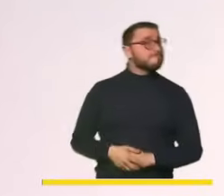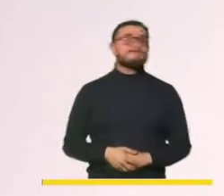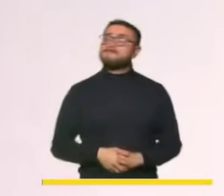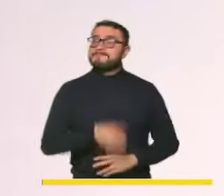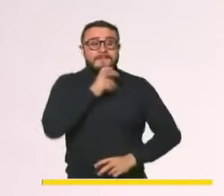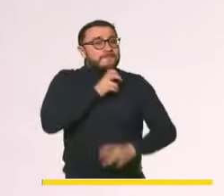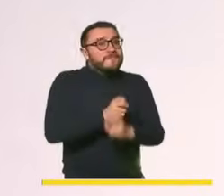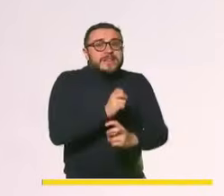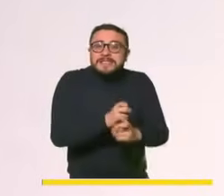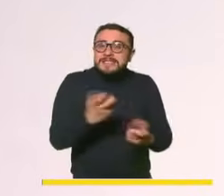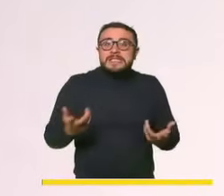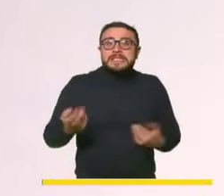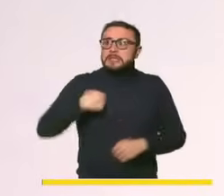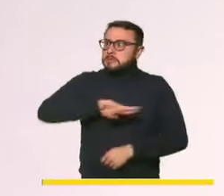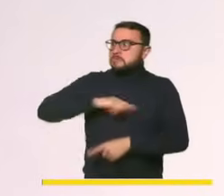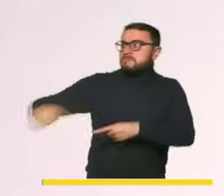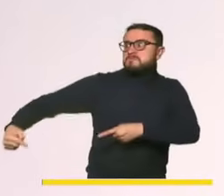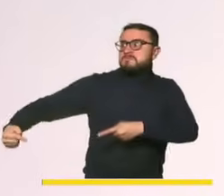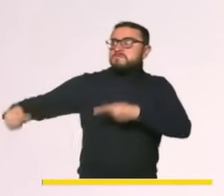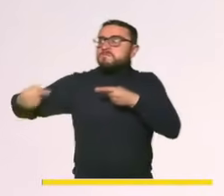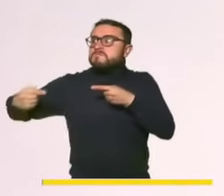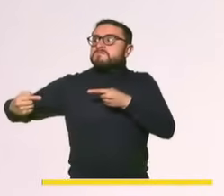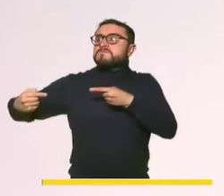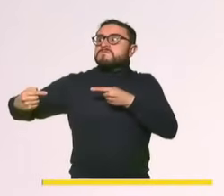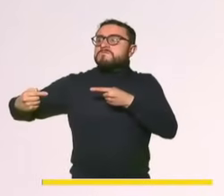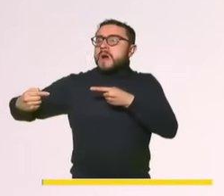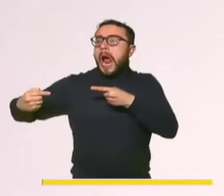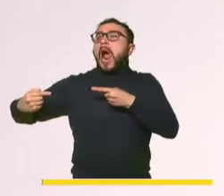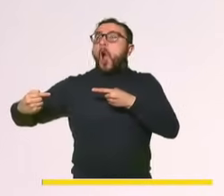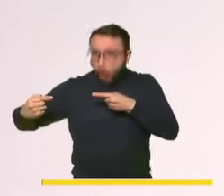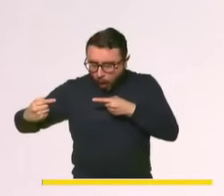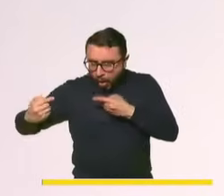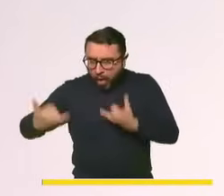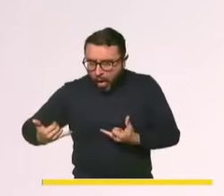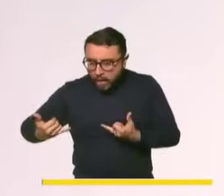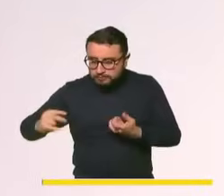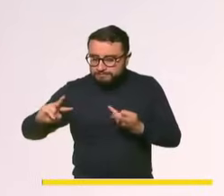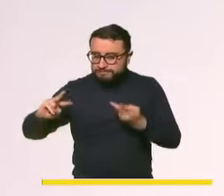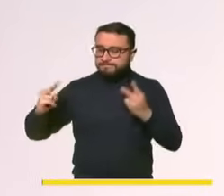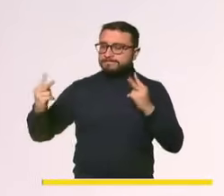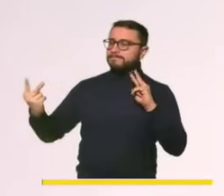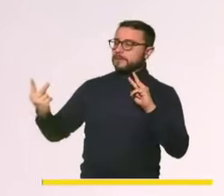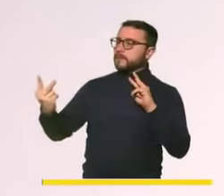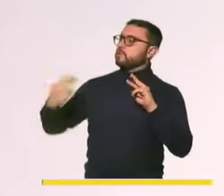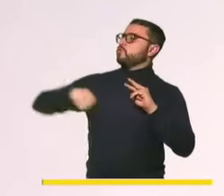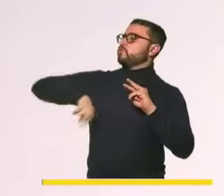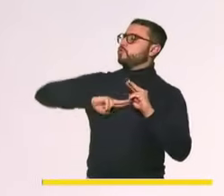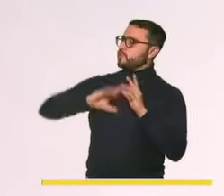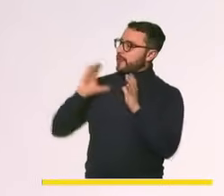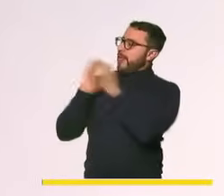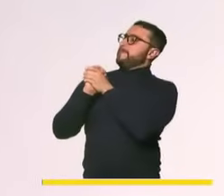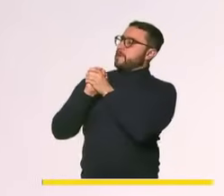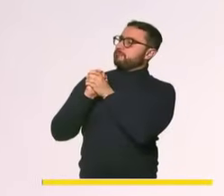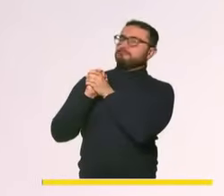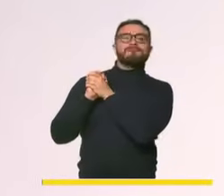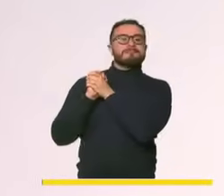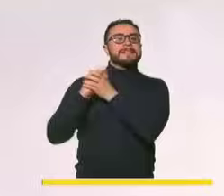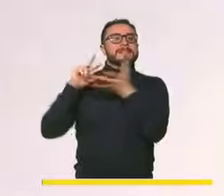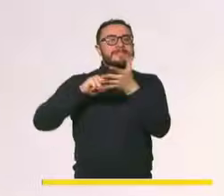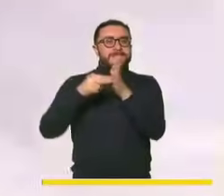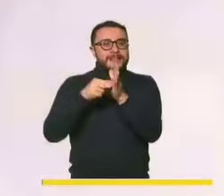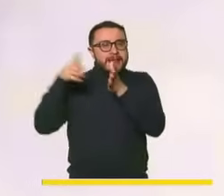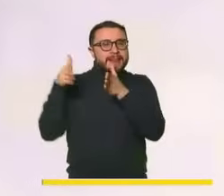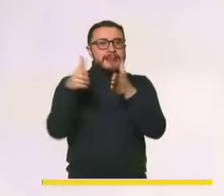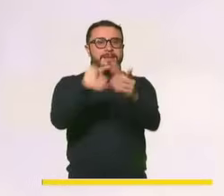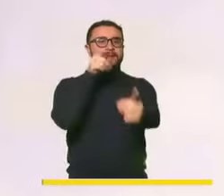nos veíamos como enemigos, ahora nos vemos como amigos. Ese es el camino de la paz.